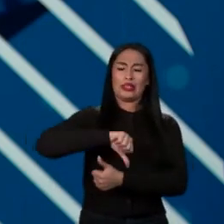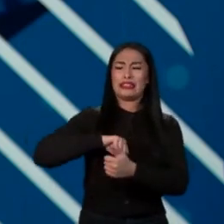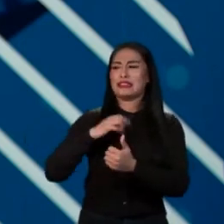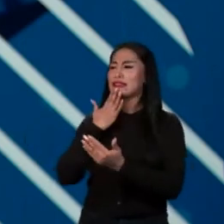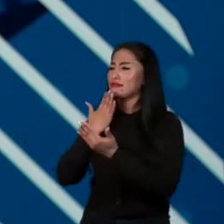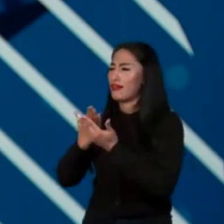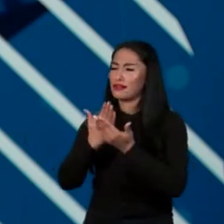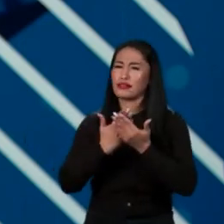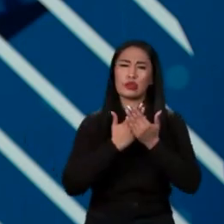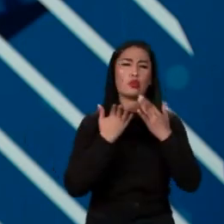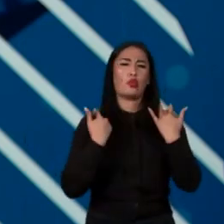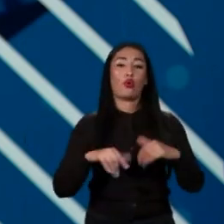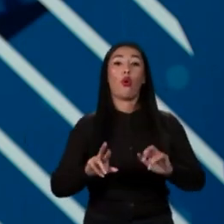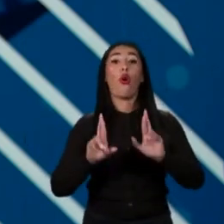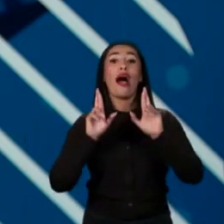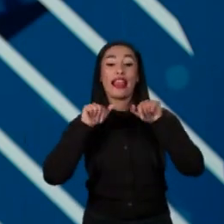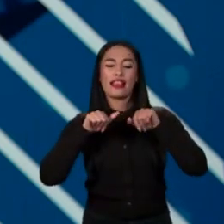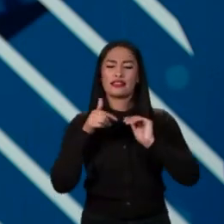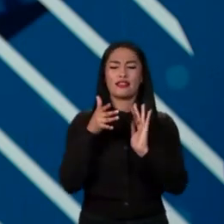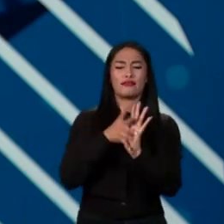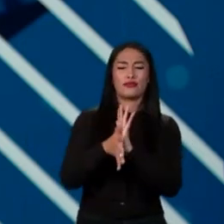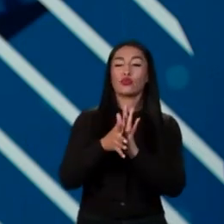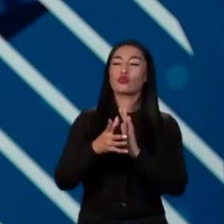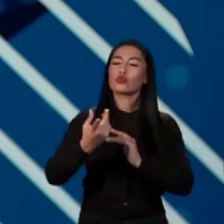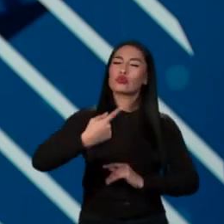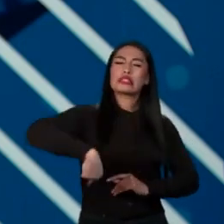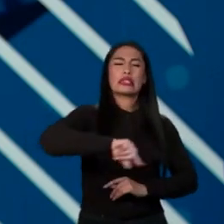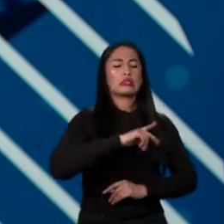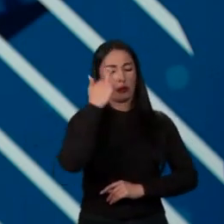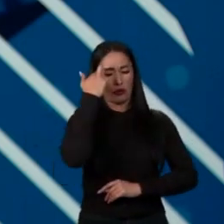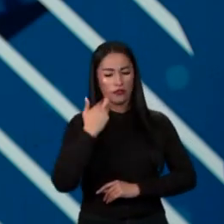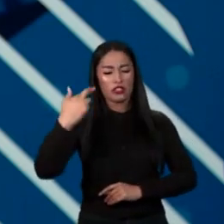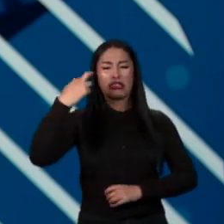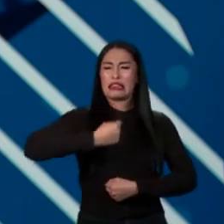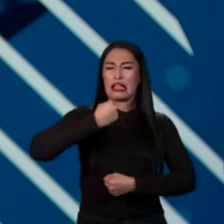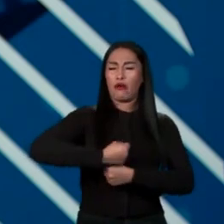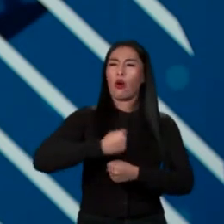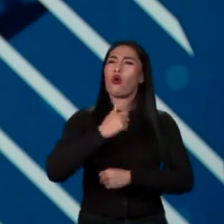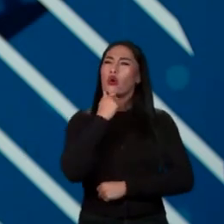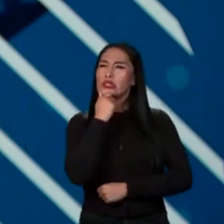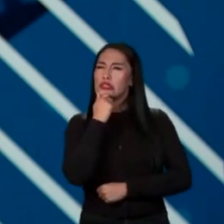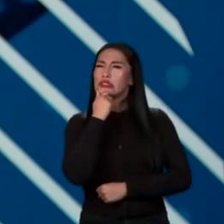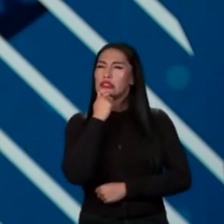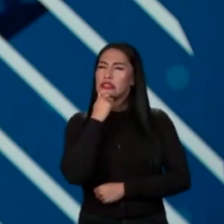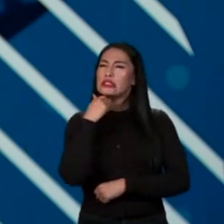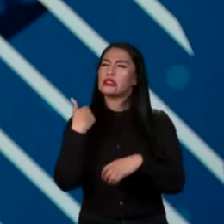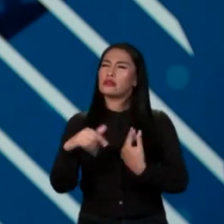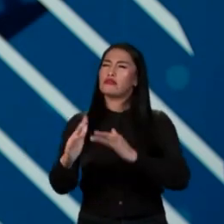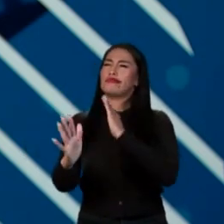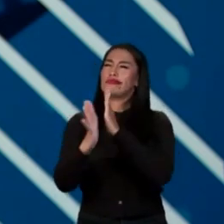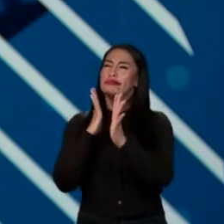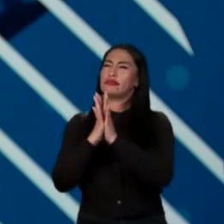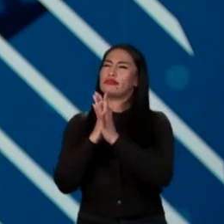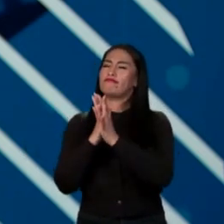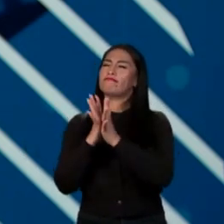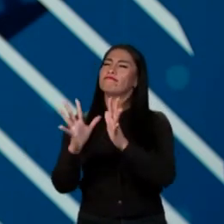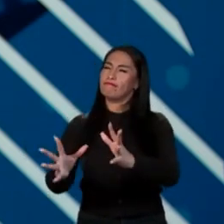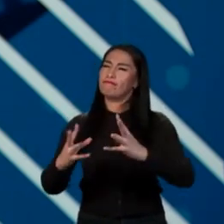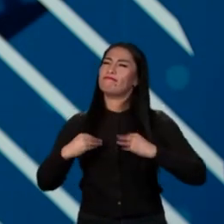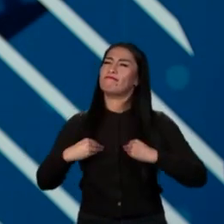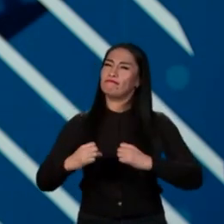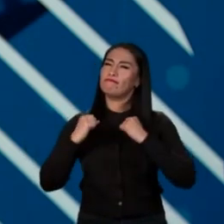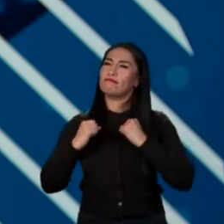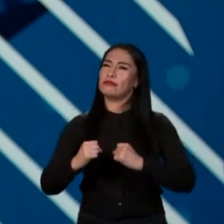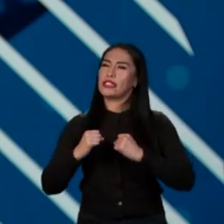nutra el trabajo, el quehacer de cada uno de nosotros, que siempre estarán nuestros jóvenes, nuestros estudiantes en